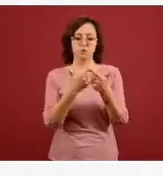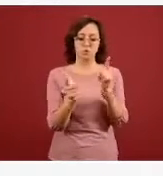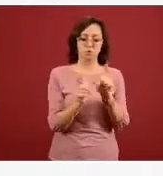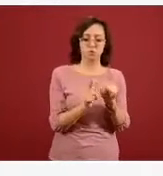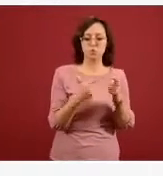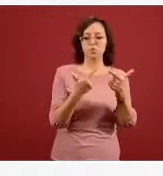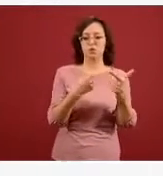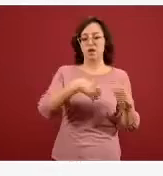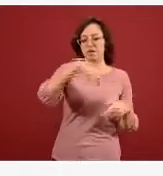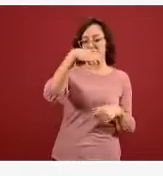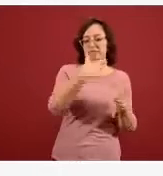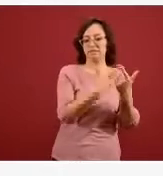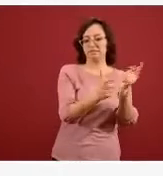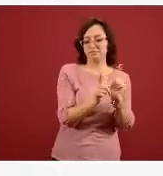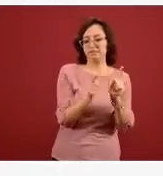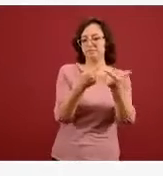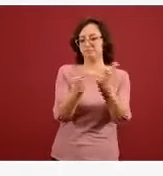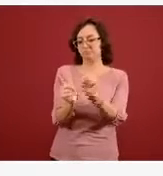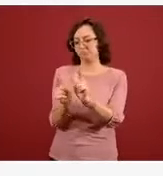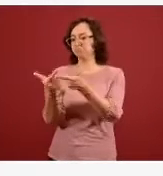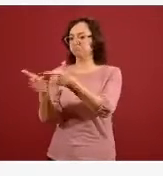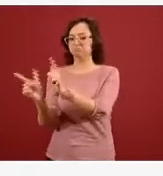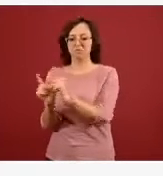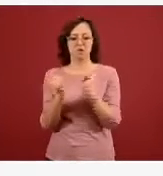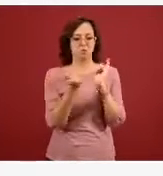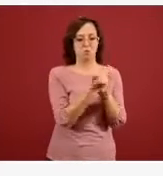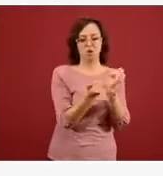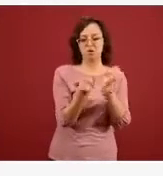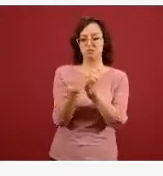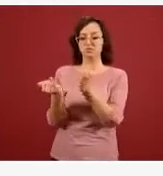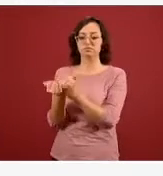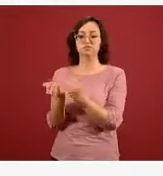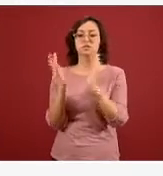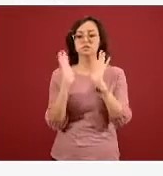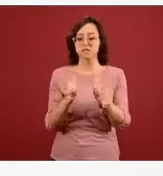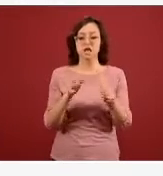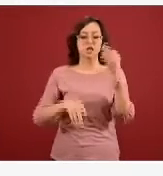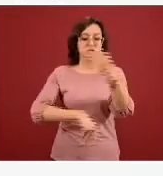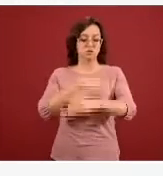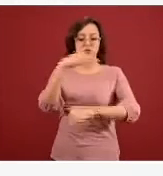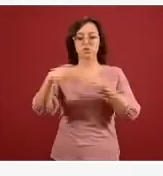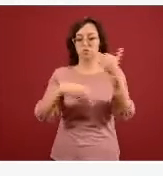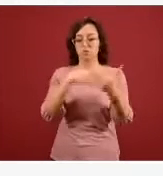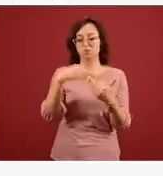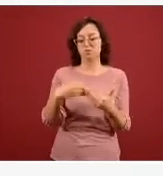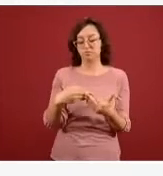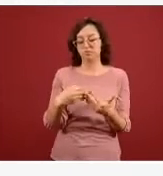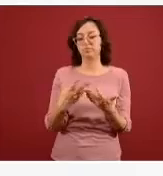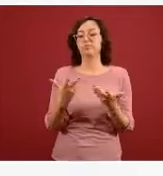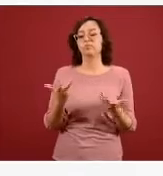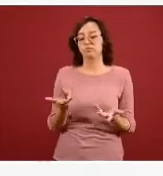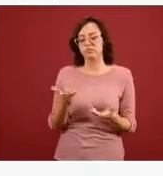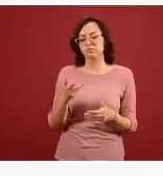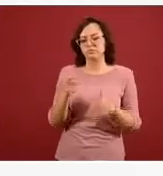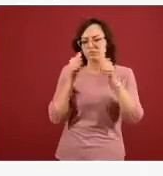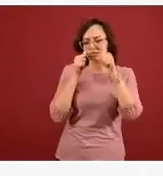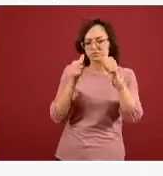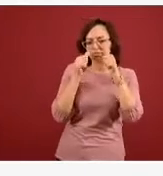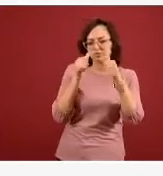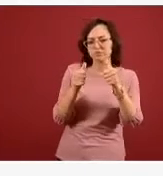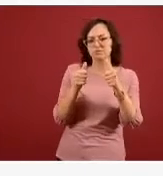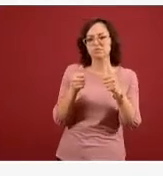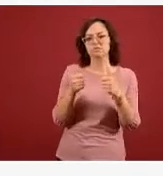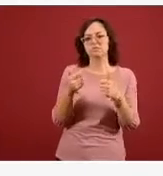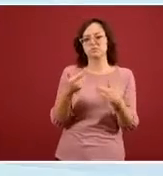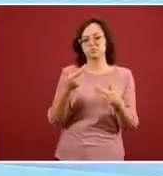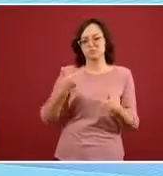es más o menos la esperada. Ya nos ha llamado a todos la atención, tanto en términos técnicos como ustedes y como